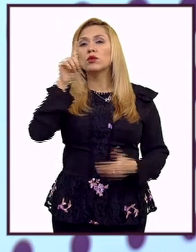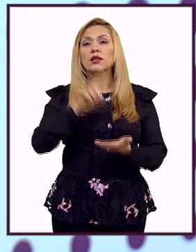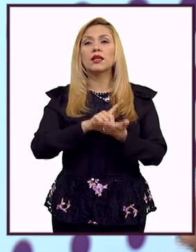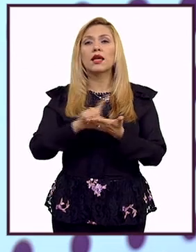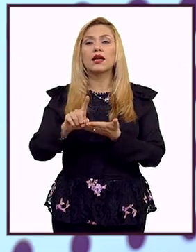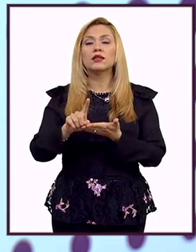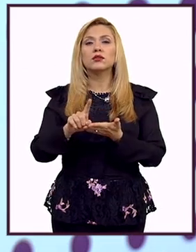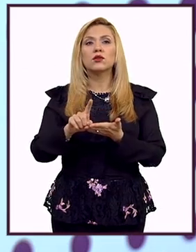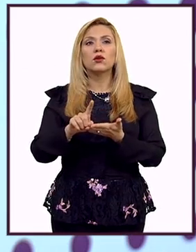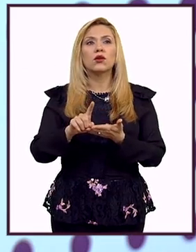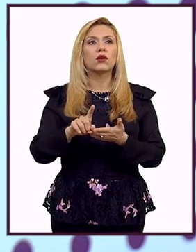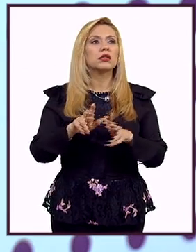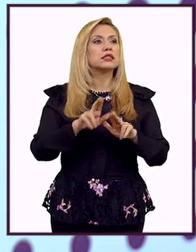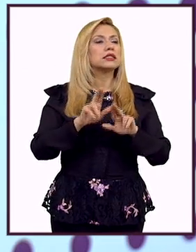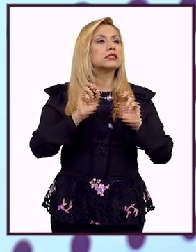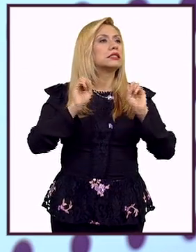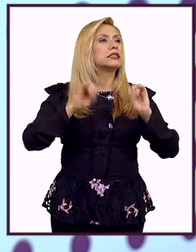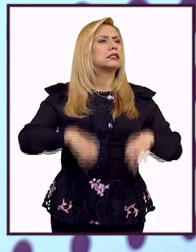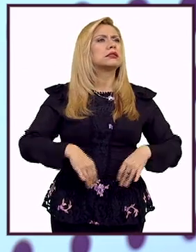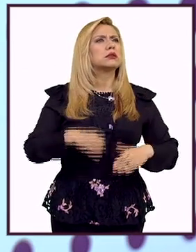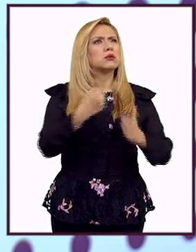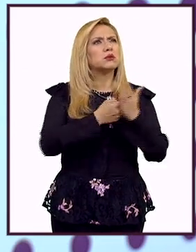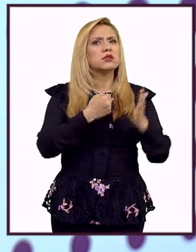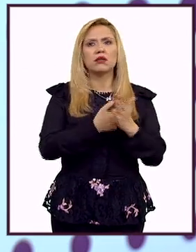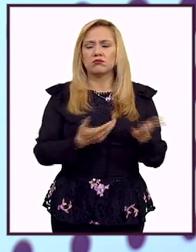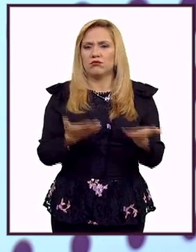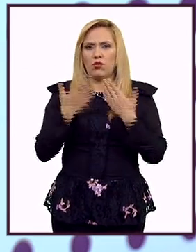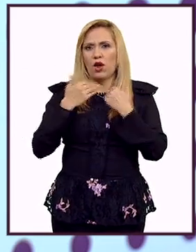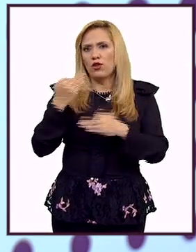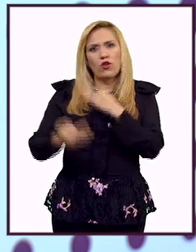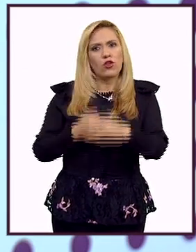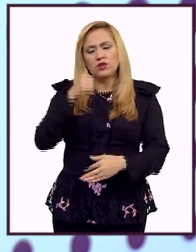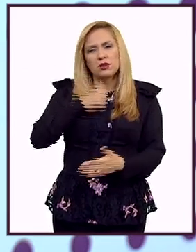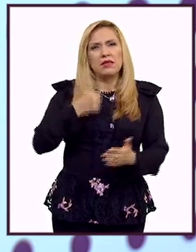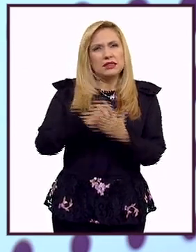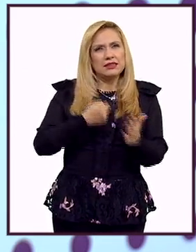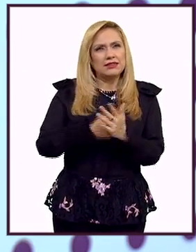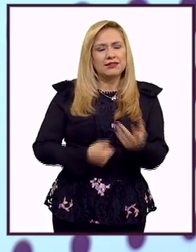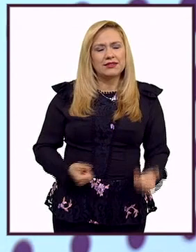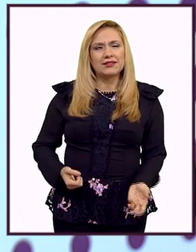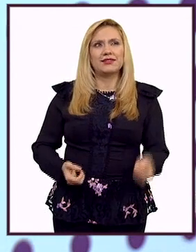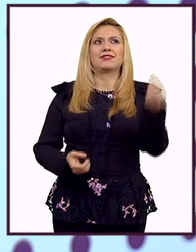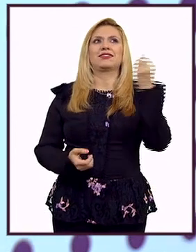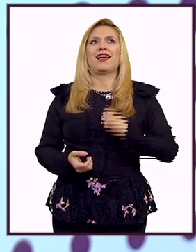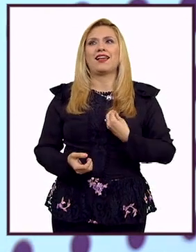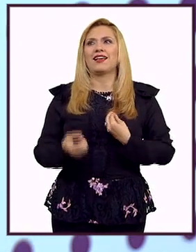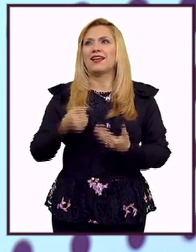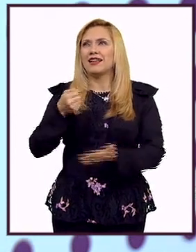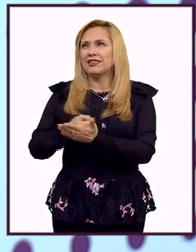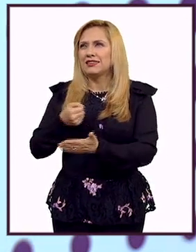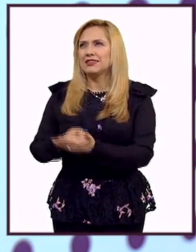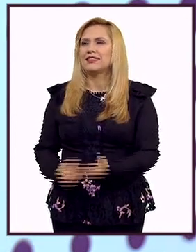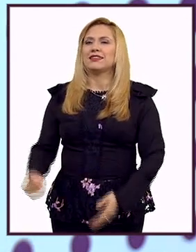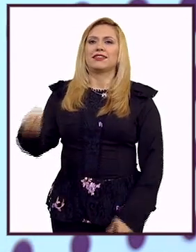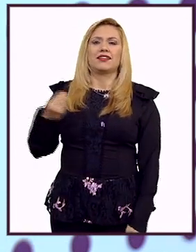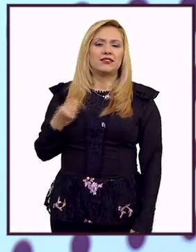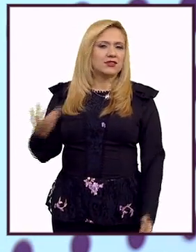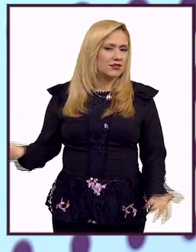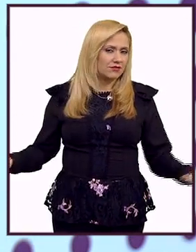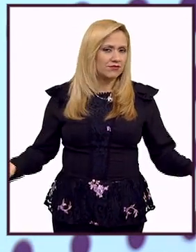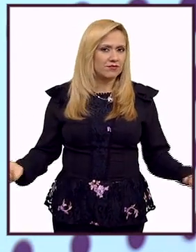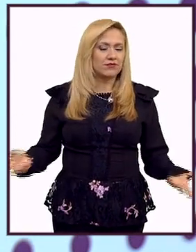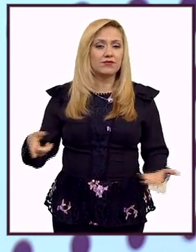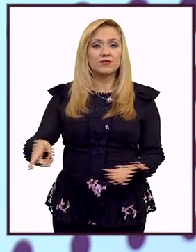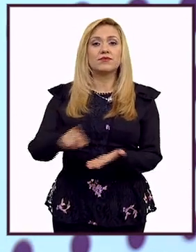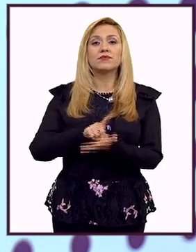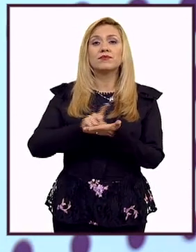Entonces, no hay ninguno, ¿no? Hasta el momento, después de tantos años dando clases, no hay ningún alumno que me haya dicho algún derecho que no haya surgido de una lucha. Estos derechos